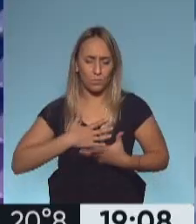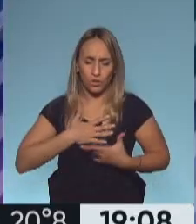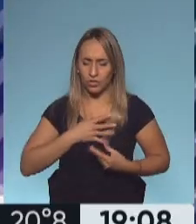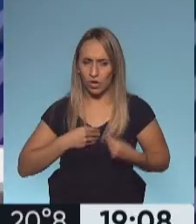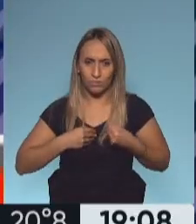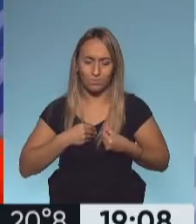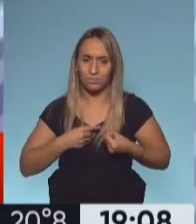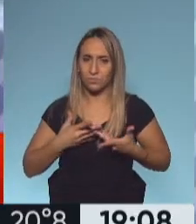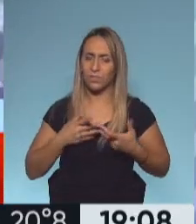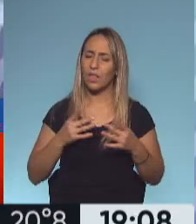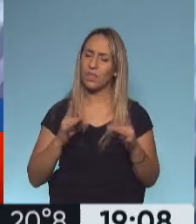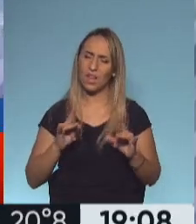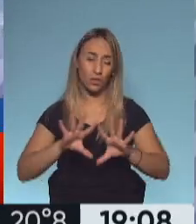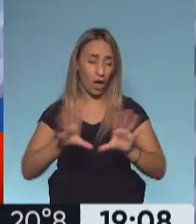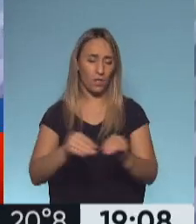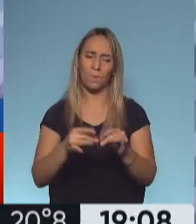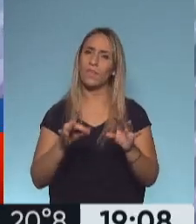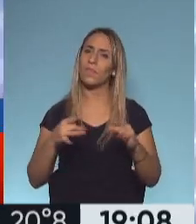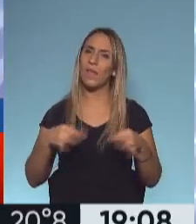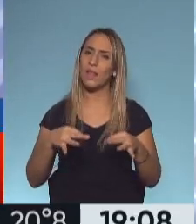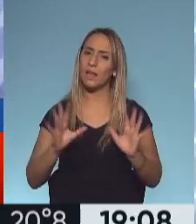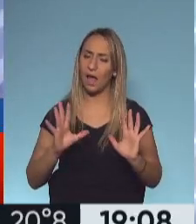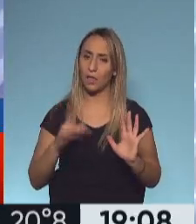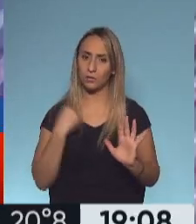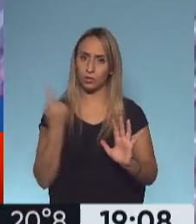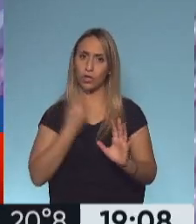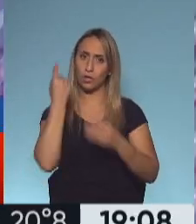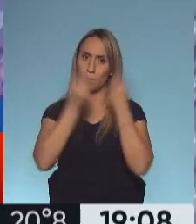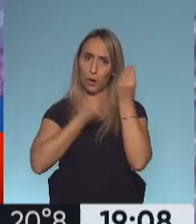es delicada, estamos preocupados.